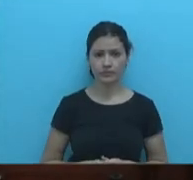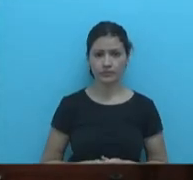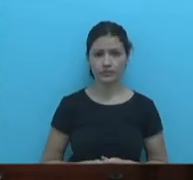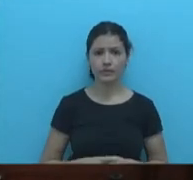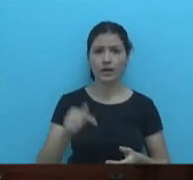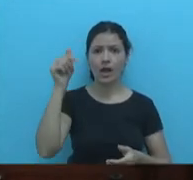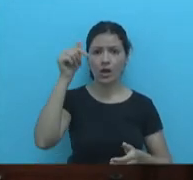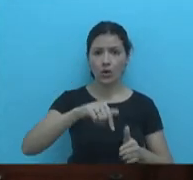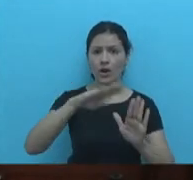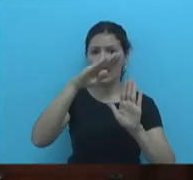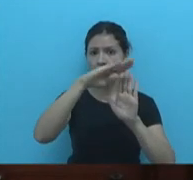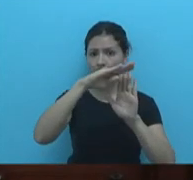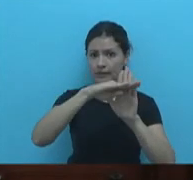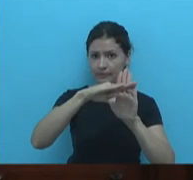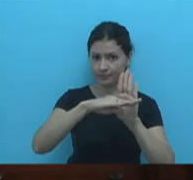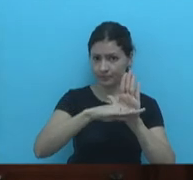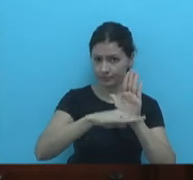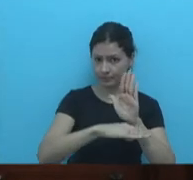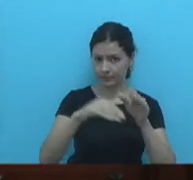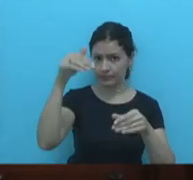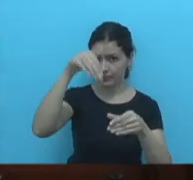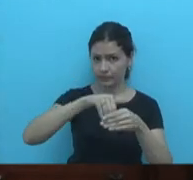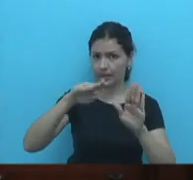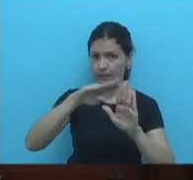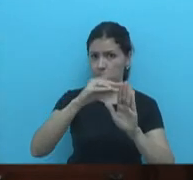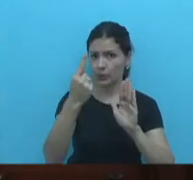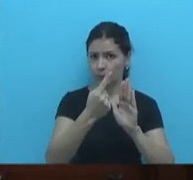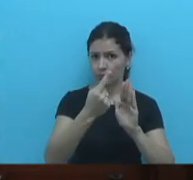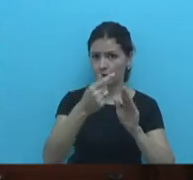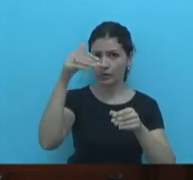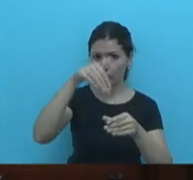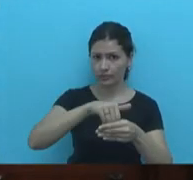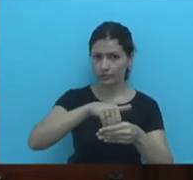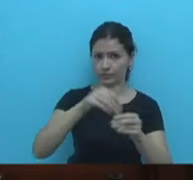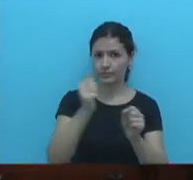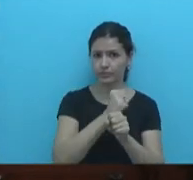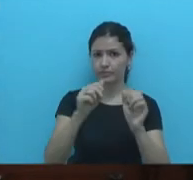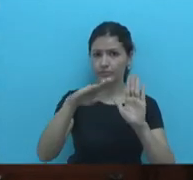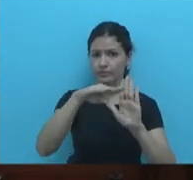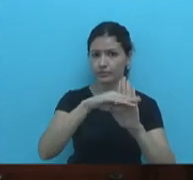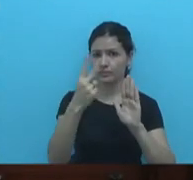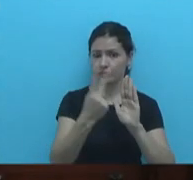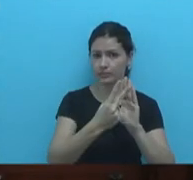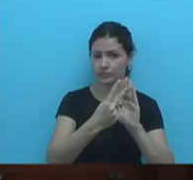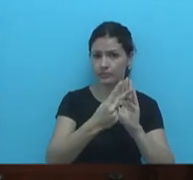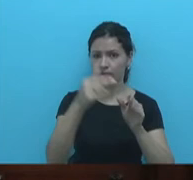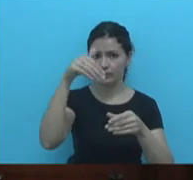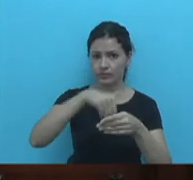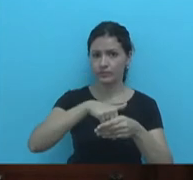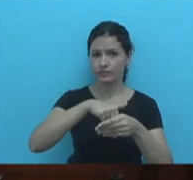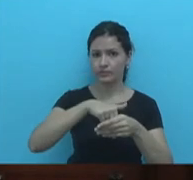Pasamos en lo particular, artículo primero, aprobado, artículo